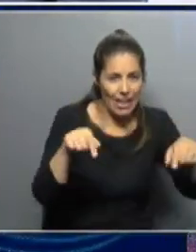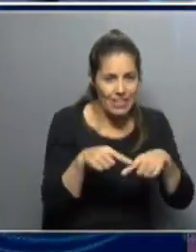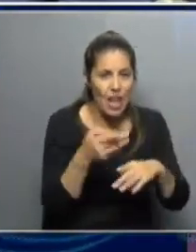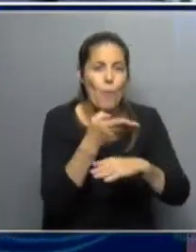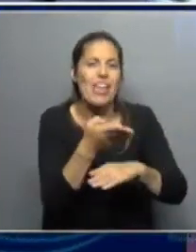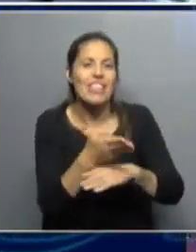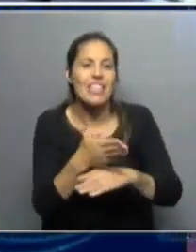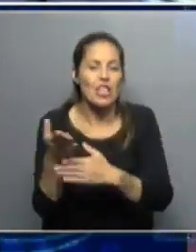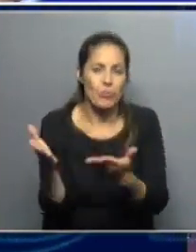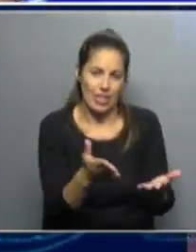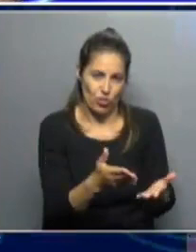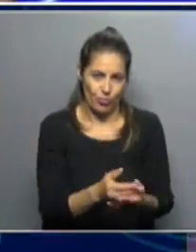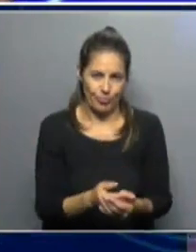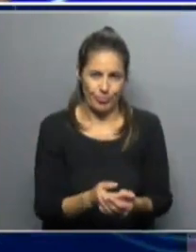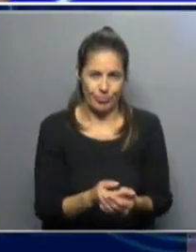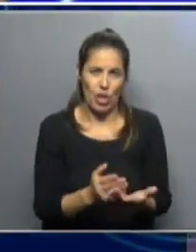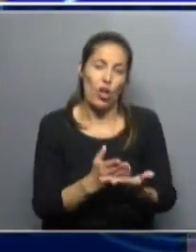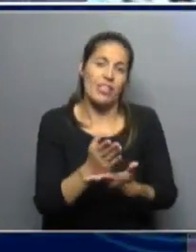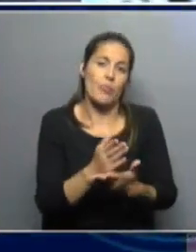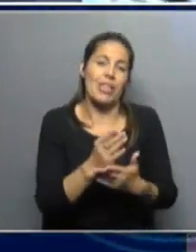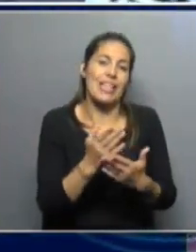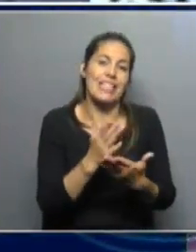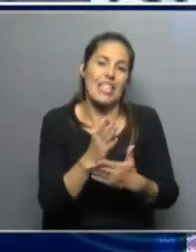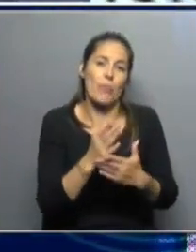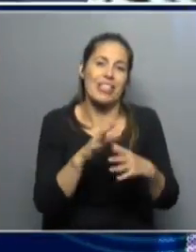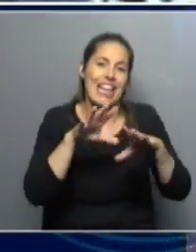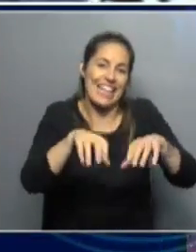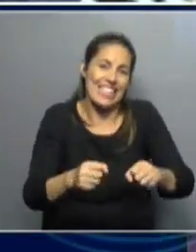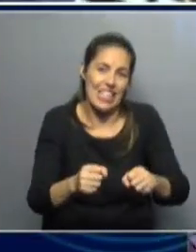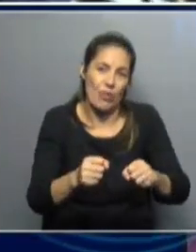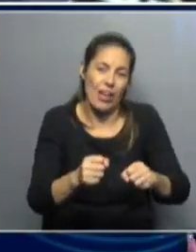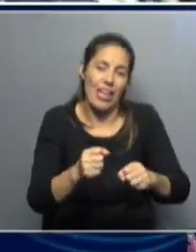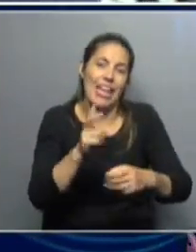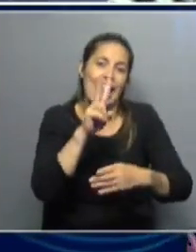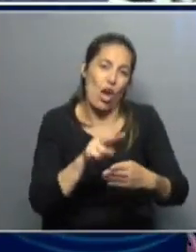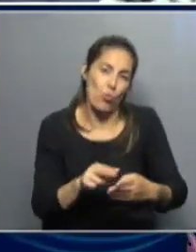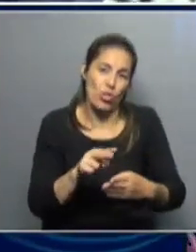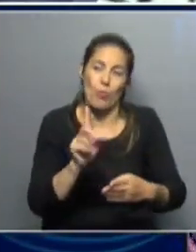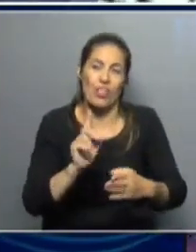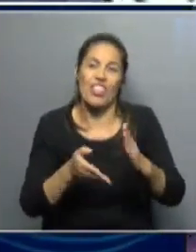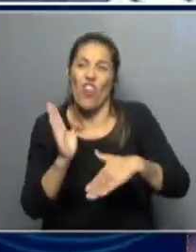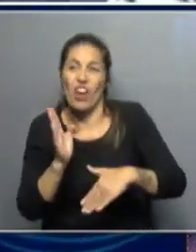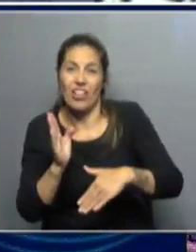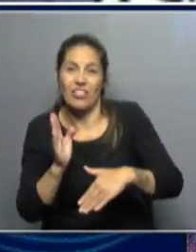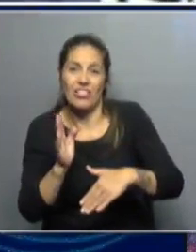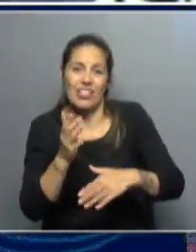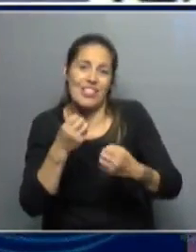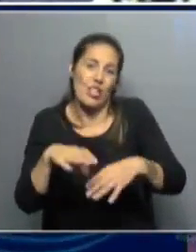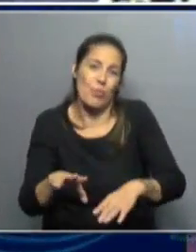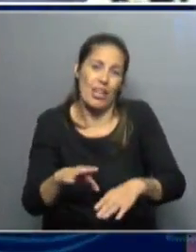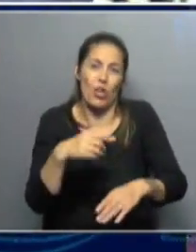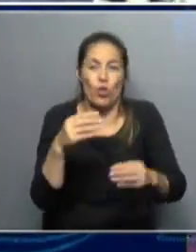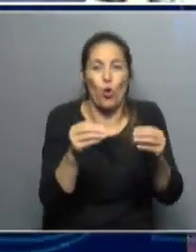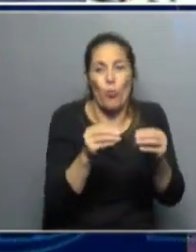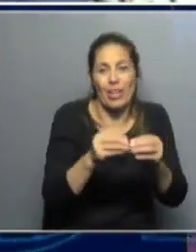invitación. Ahí. Bien. Lo que se pide siempre es que si la reserven, que la utilicen, porque después, si no llegan a ir, hay otro. Claro.